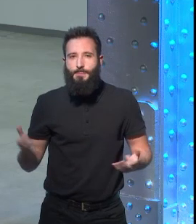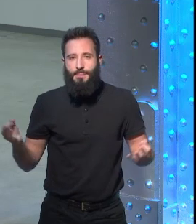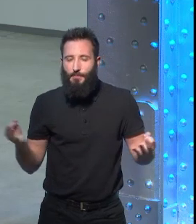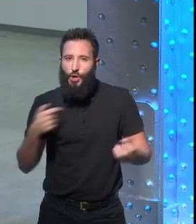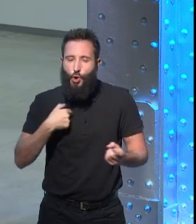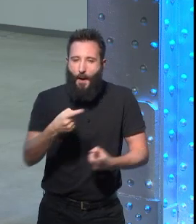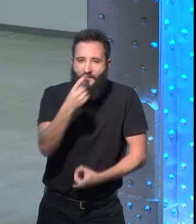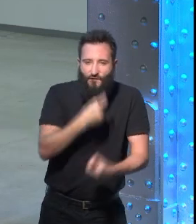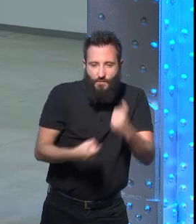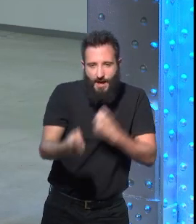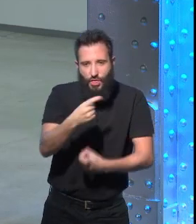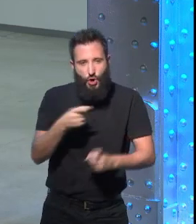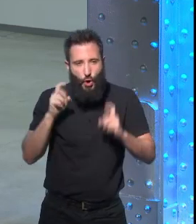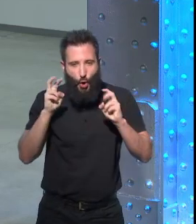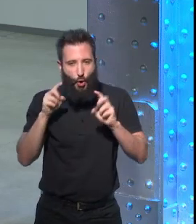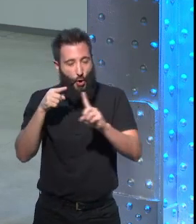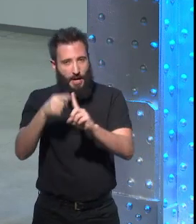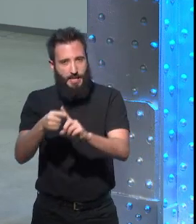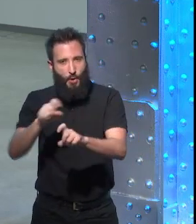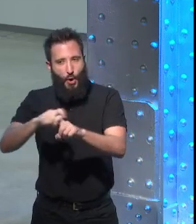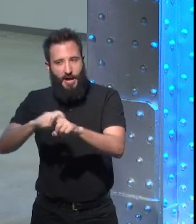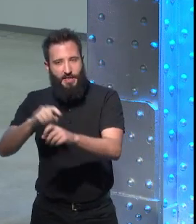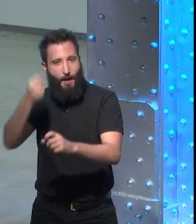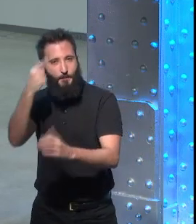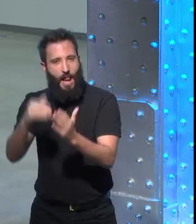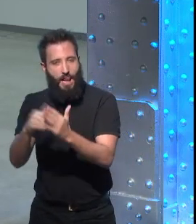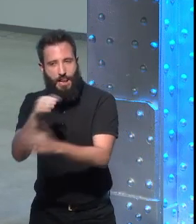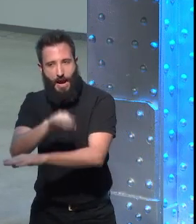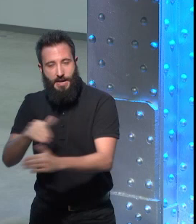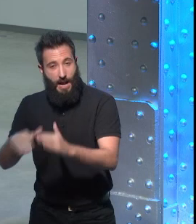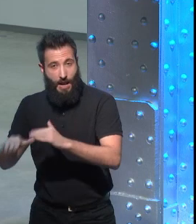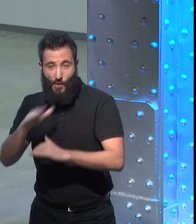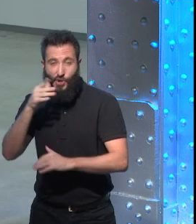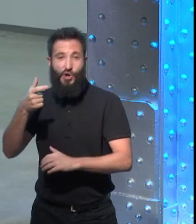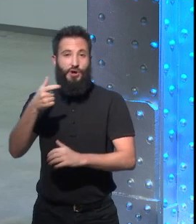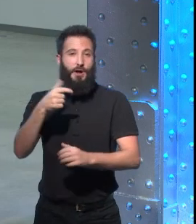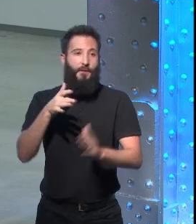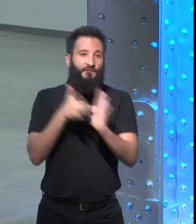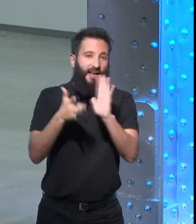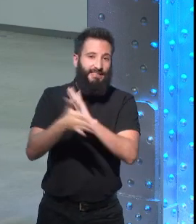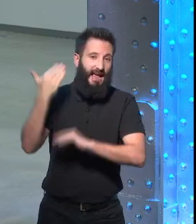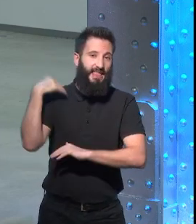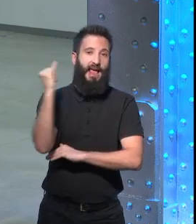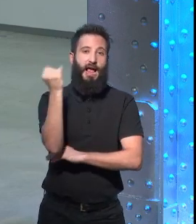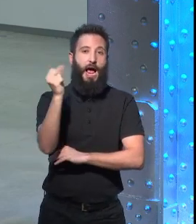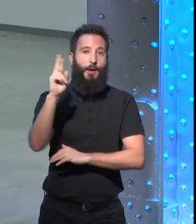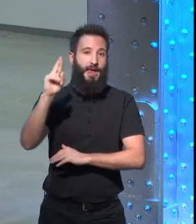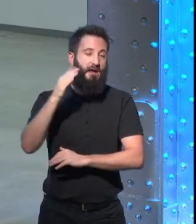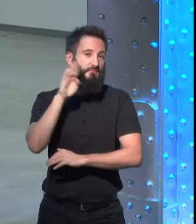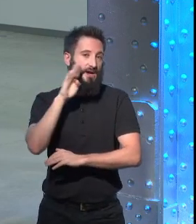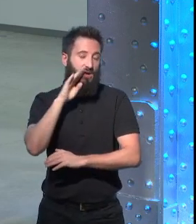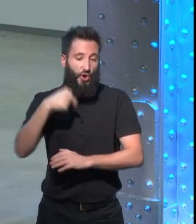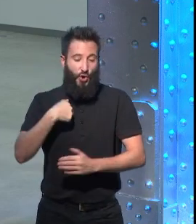buscando esa información que caracteriza a los millennials, esas expresiones categóricas que había dicho antes Javier, pues he elegido unas cuantas del informe, de uno de